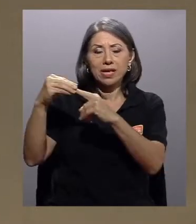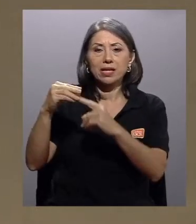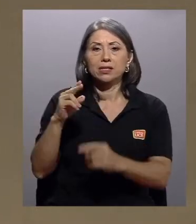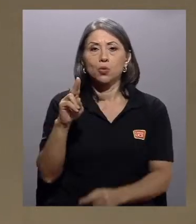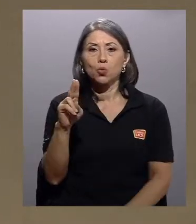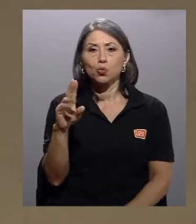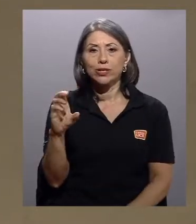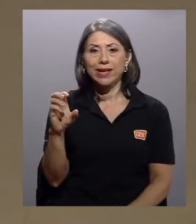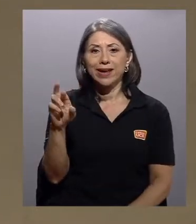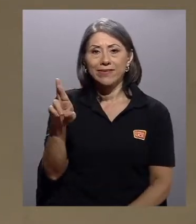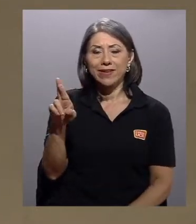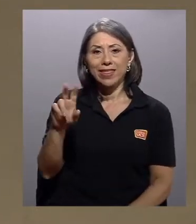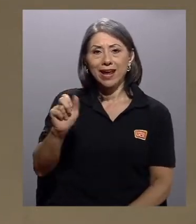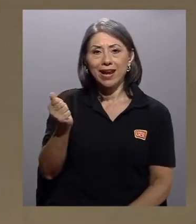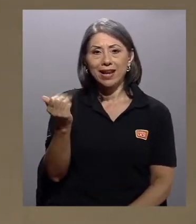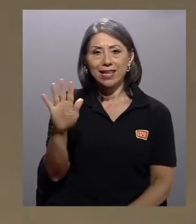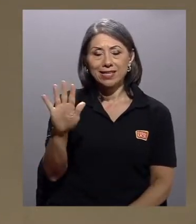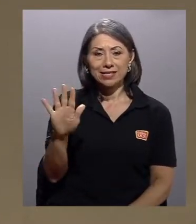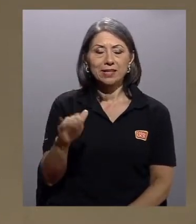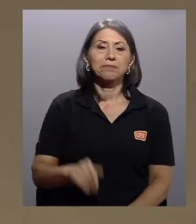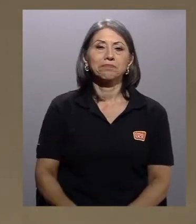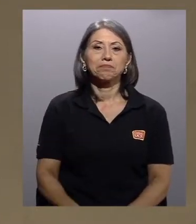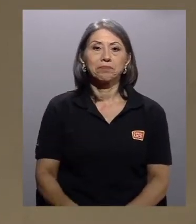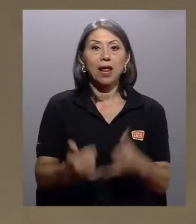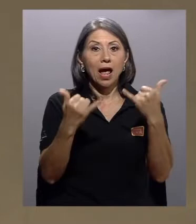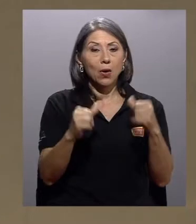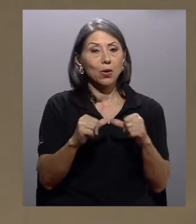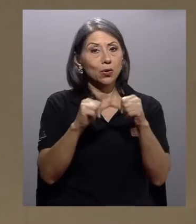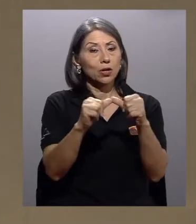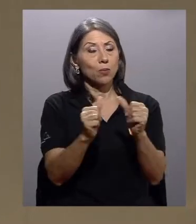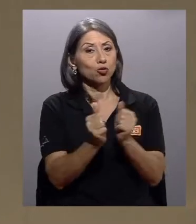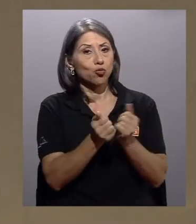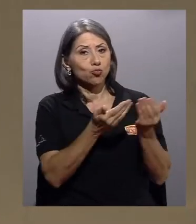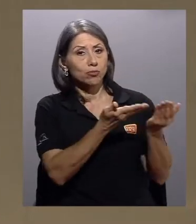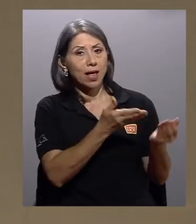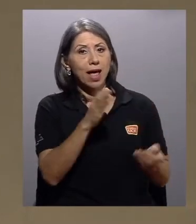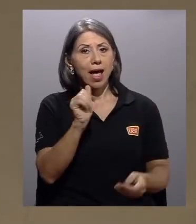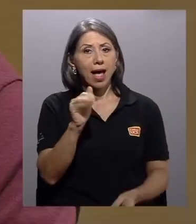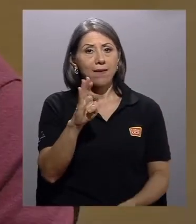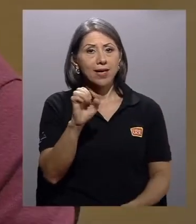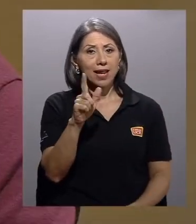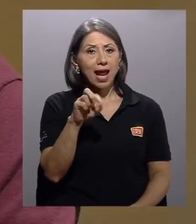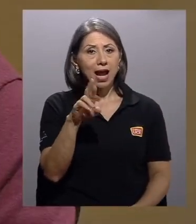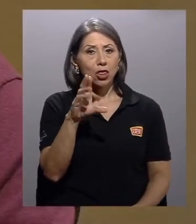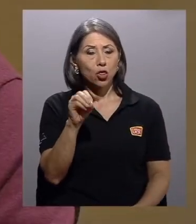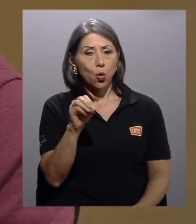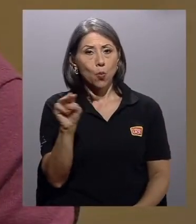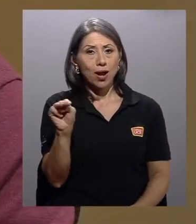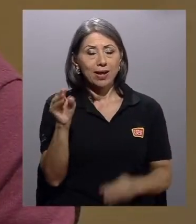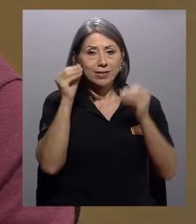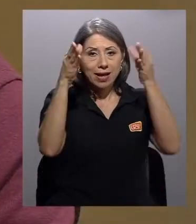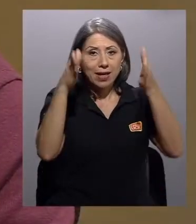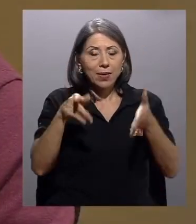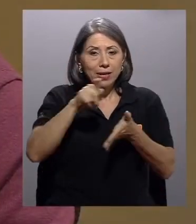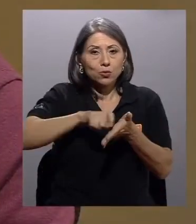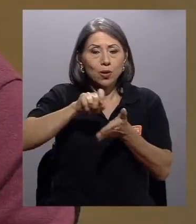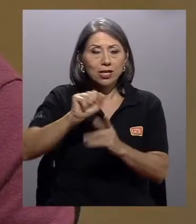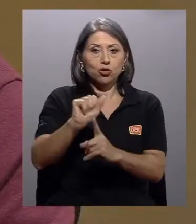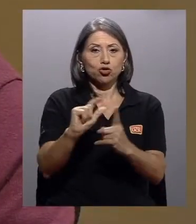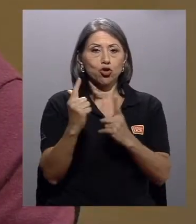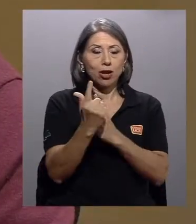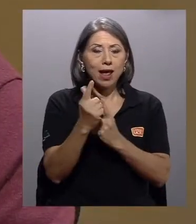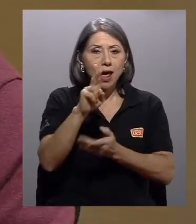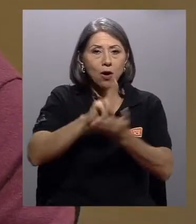con especiales UCR de Canal 15. Continuamos hablando con Abelardo Morales, académico de la Escuela